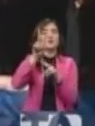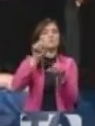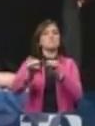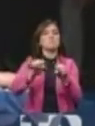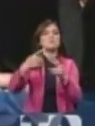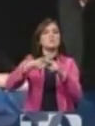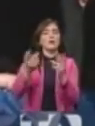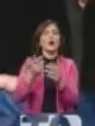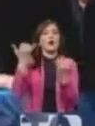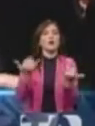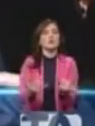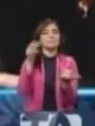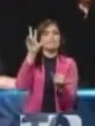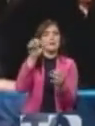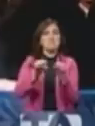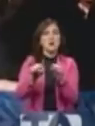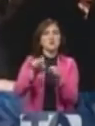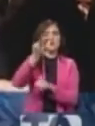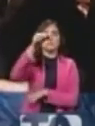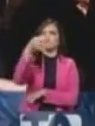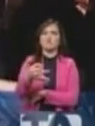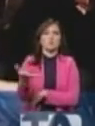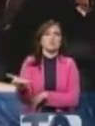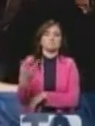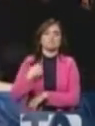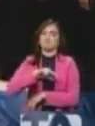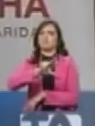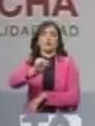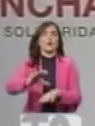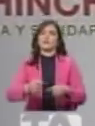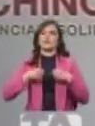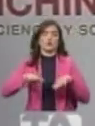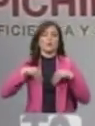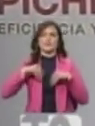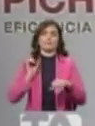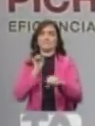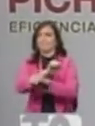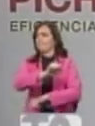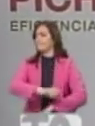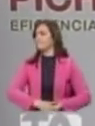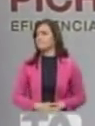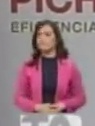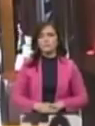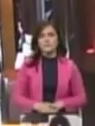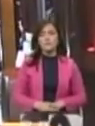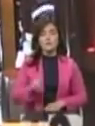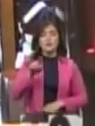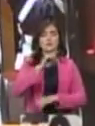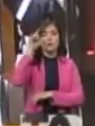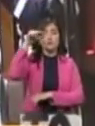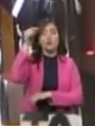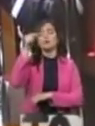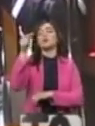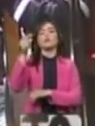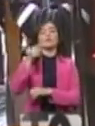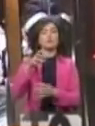mayo. Hoy estamos 3 de mayo, hay un incumplimiento que estamos rechazando justamente. Para el gobierno de la provincia de Pichincha, el cobro de $2